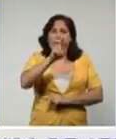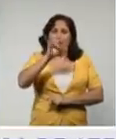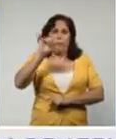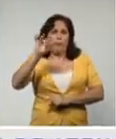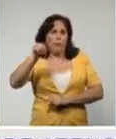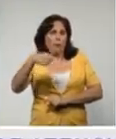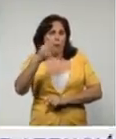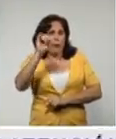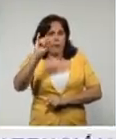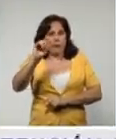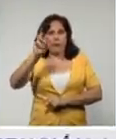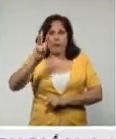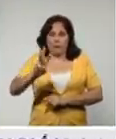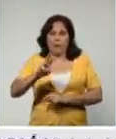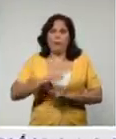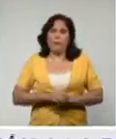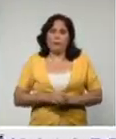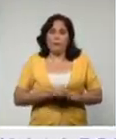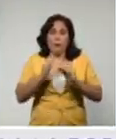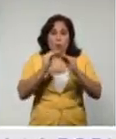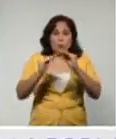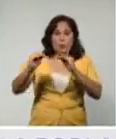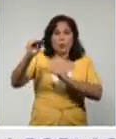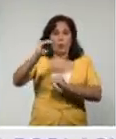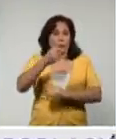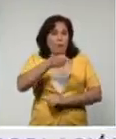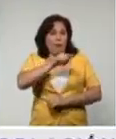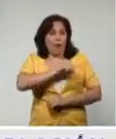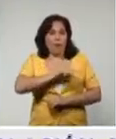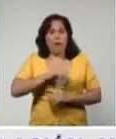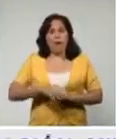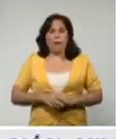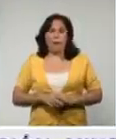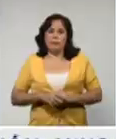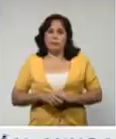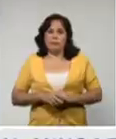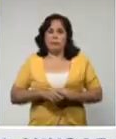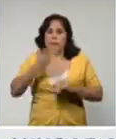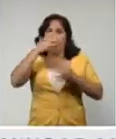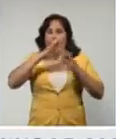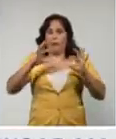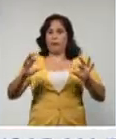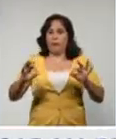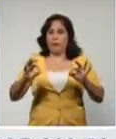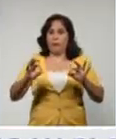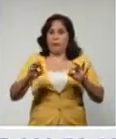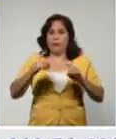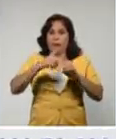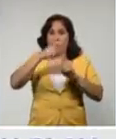27,63, superior a la del día de ayer, Artemisa con una tasa de